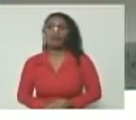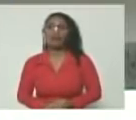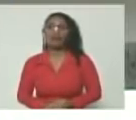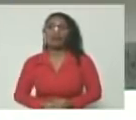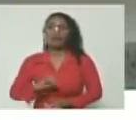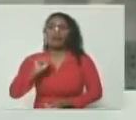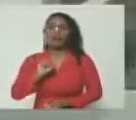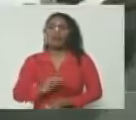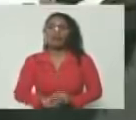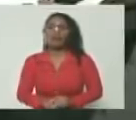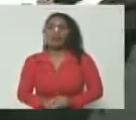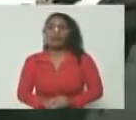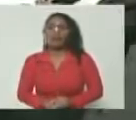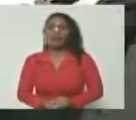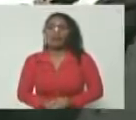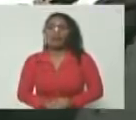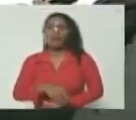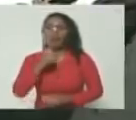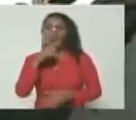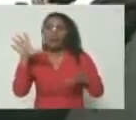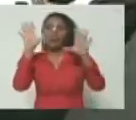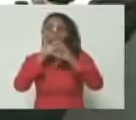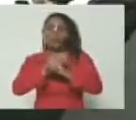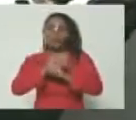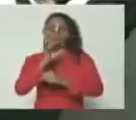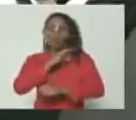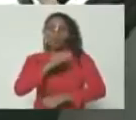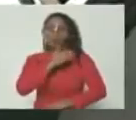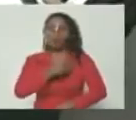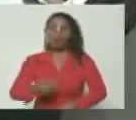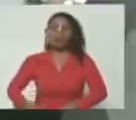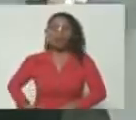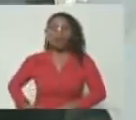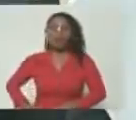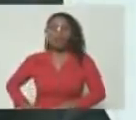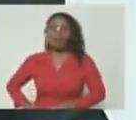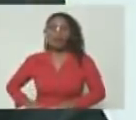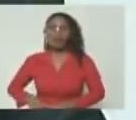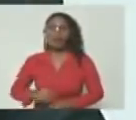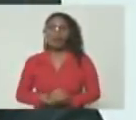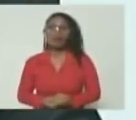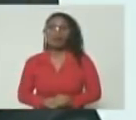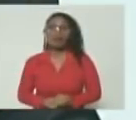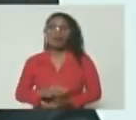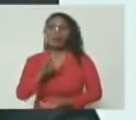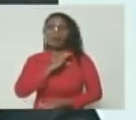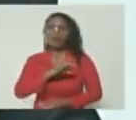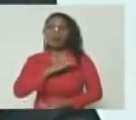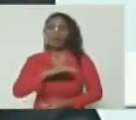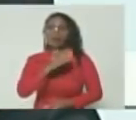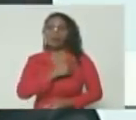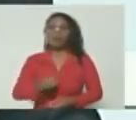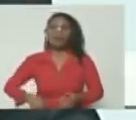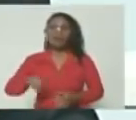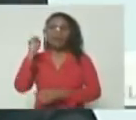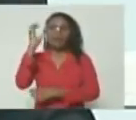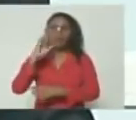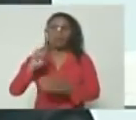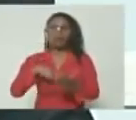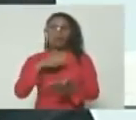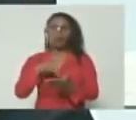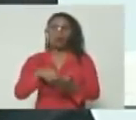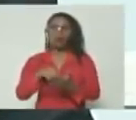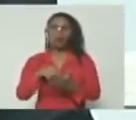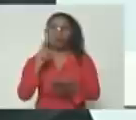Sí. Buenas noches, señor presidente, y por supuesto, señor presidente del Parlamento y los miembros